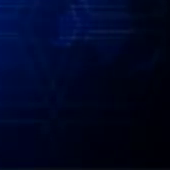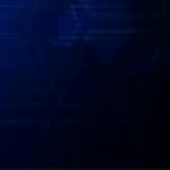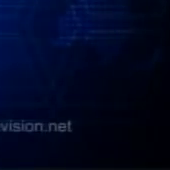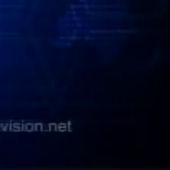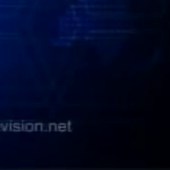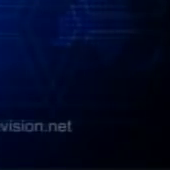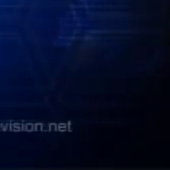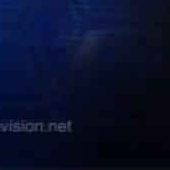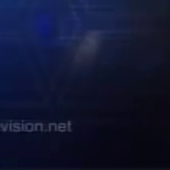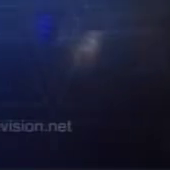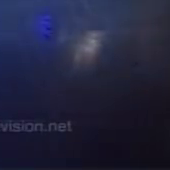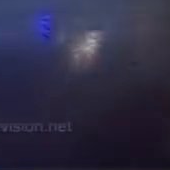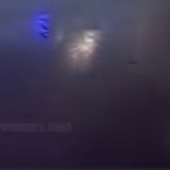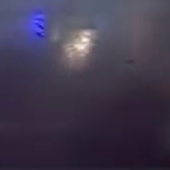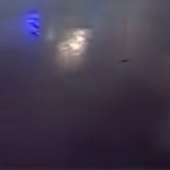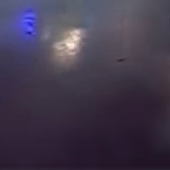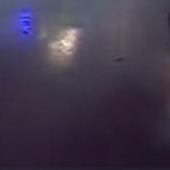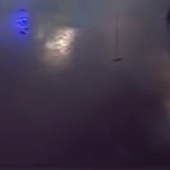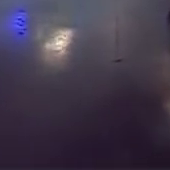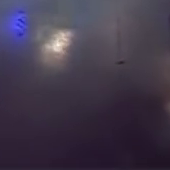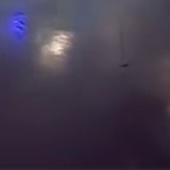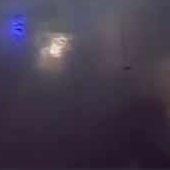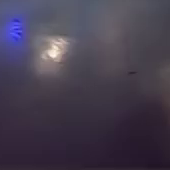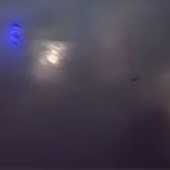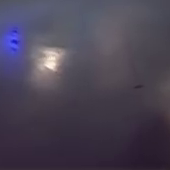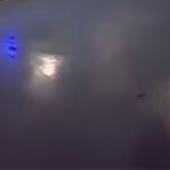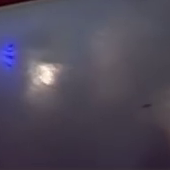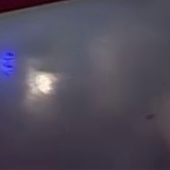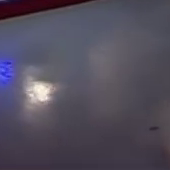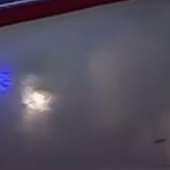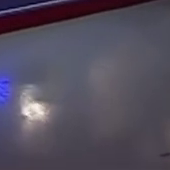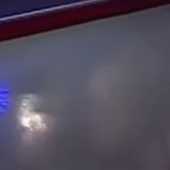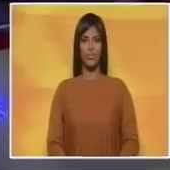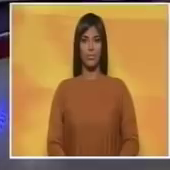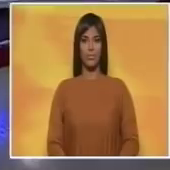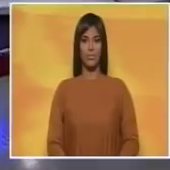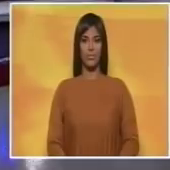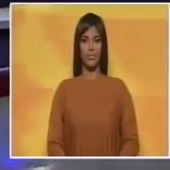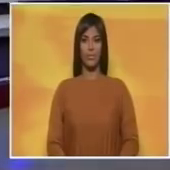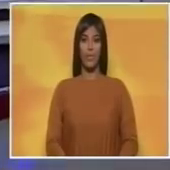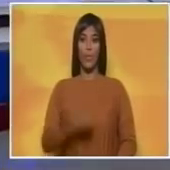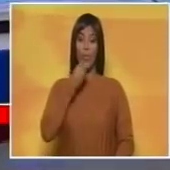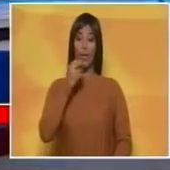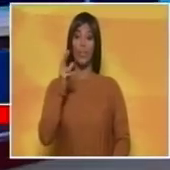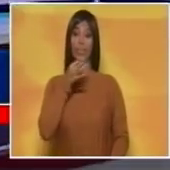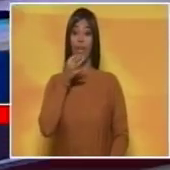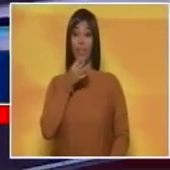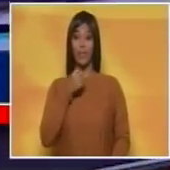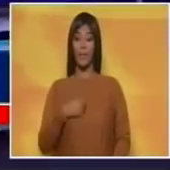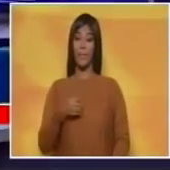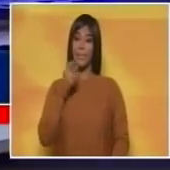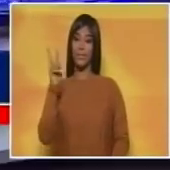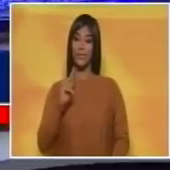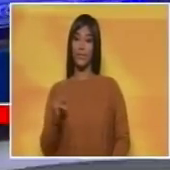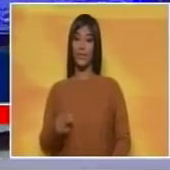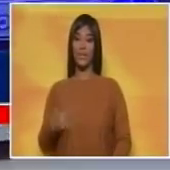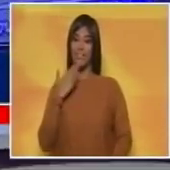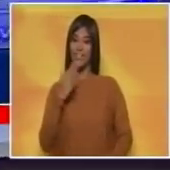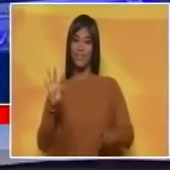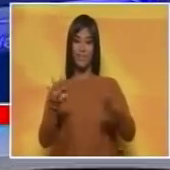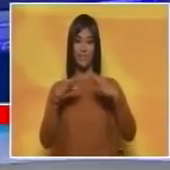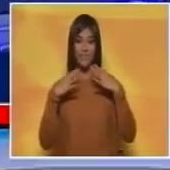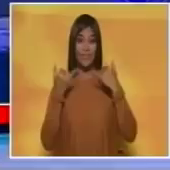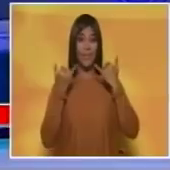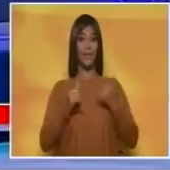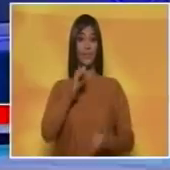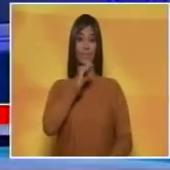Noticiero Venevisión. Información justa y balanceada. Buenas tardes, Venezuela. Gracias por acompañarnos en la